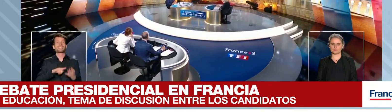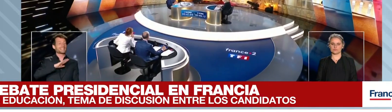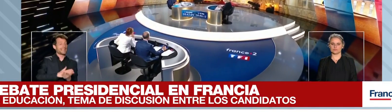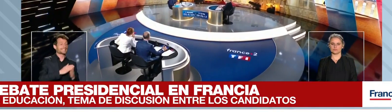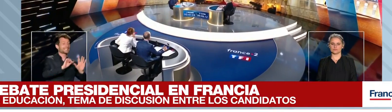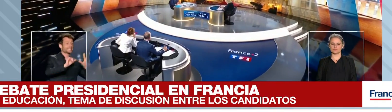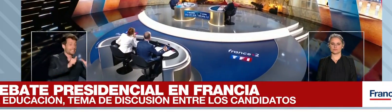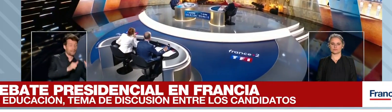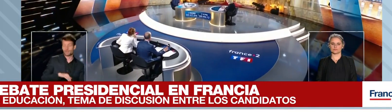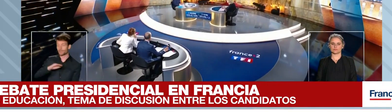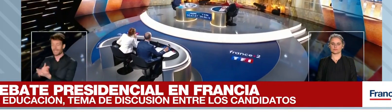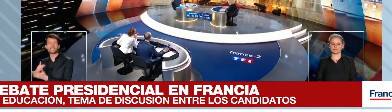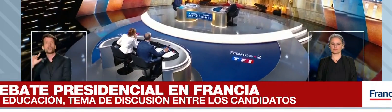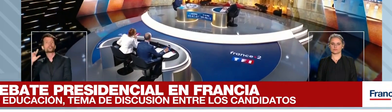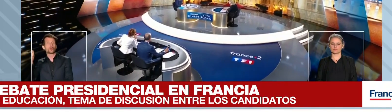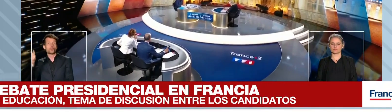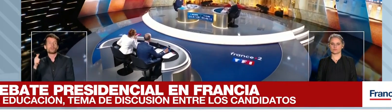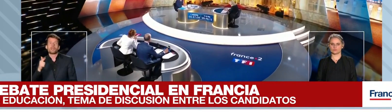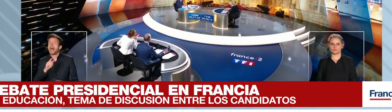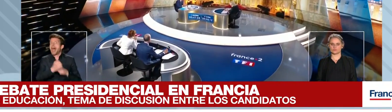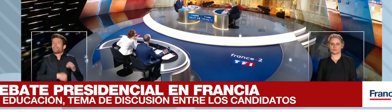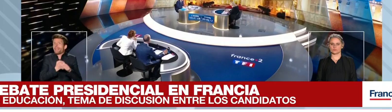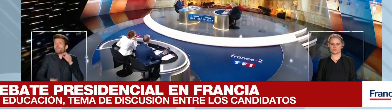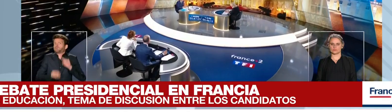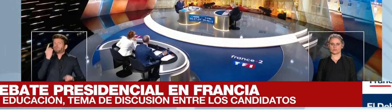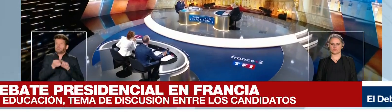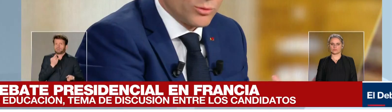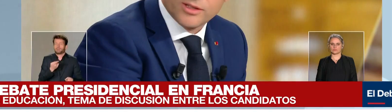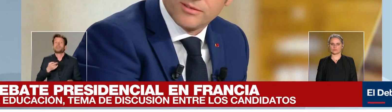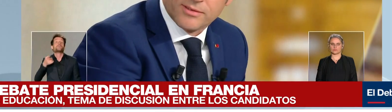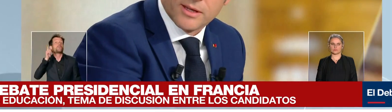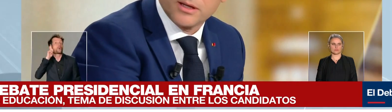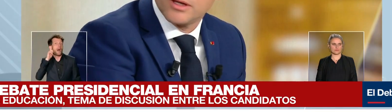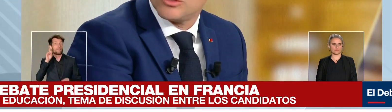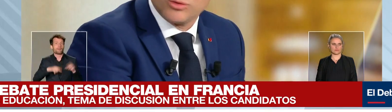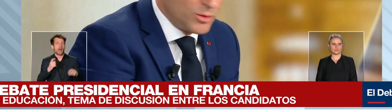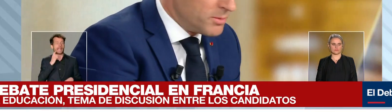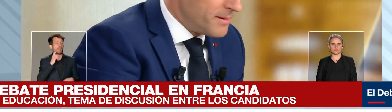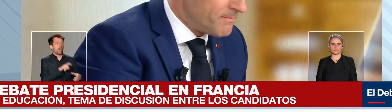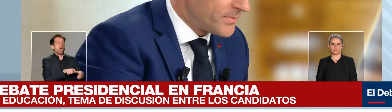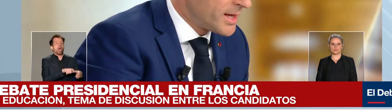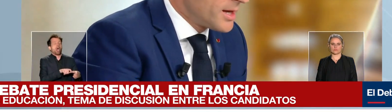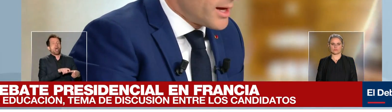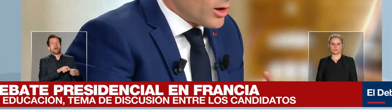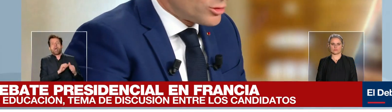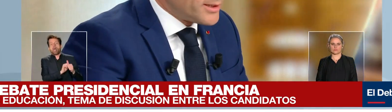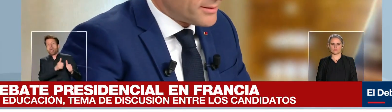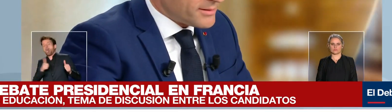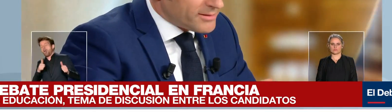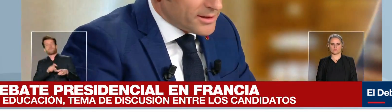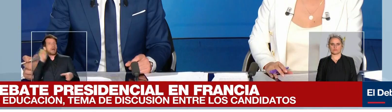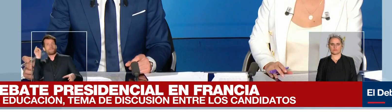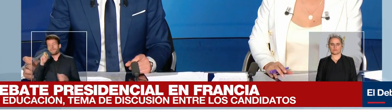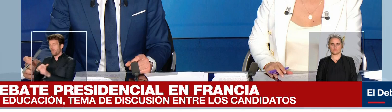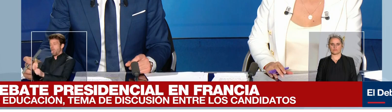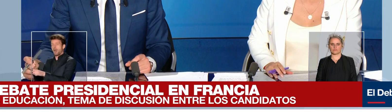para sixième y seconde, que son las clases esenciales, y ahí permitiendo